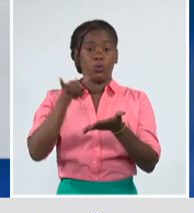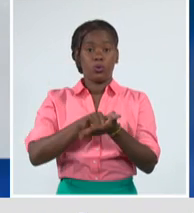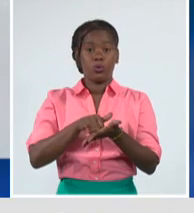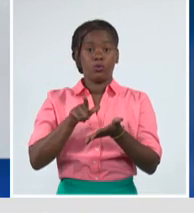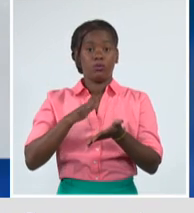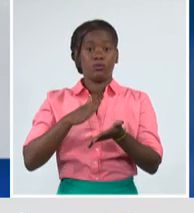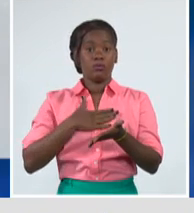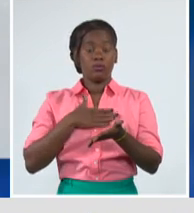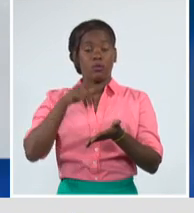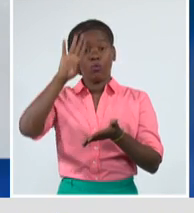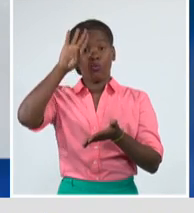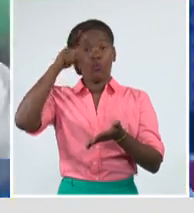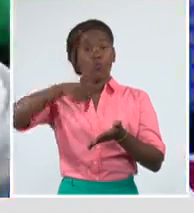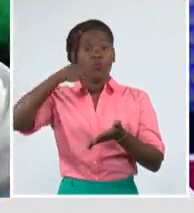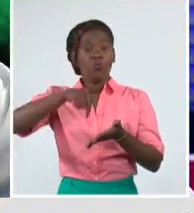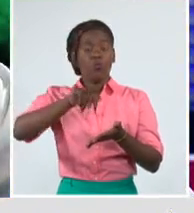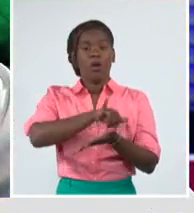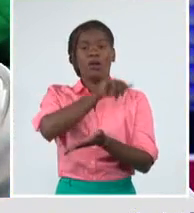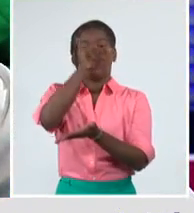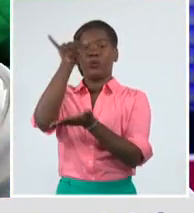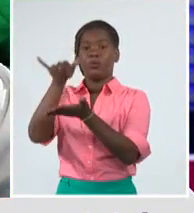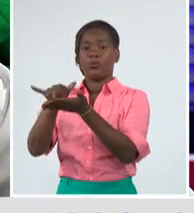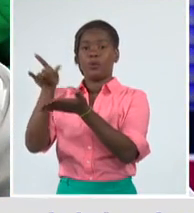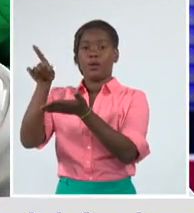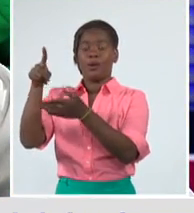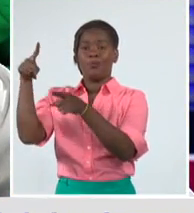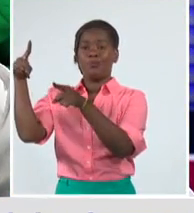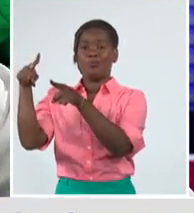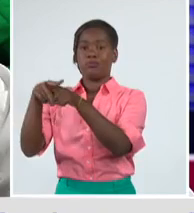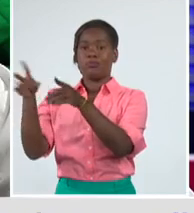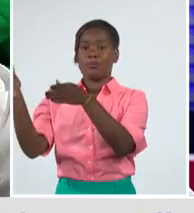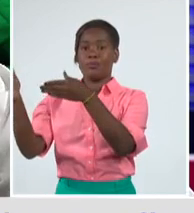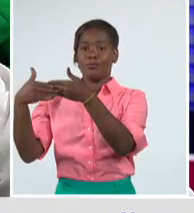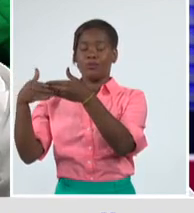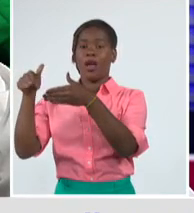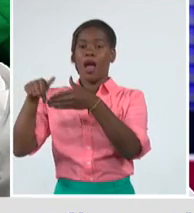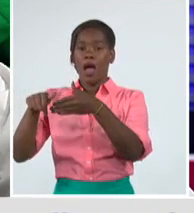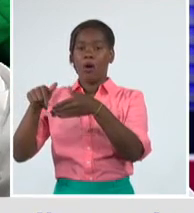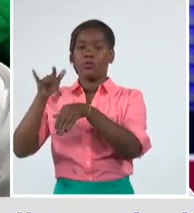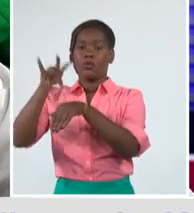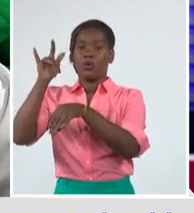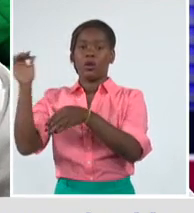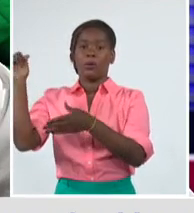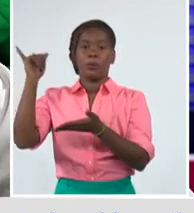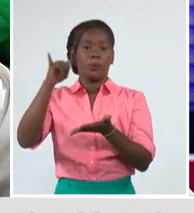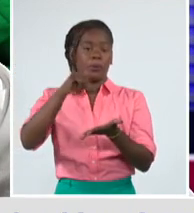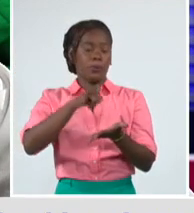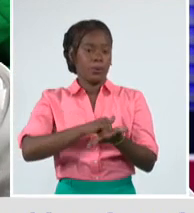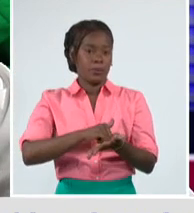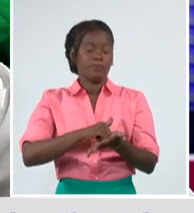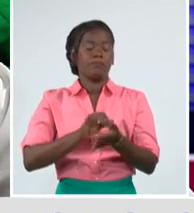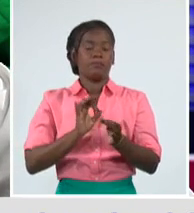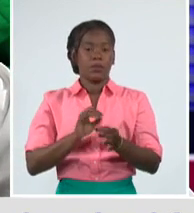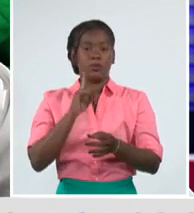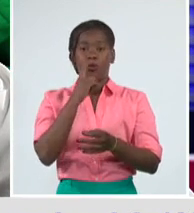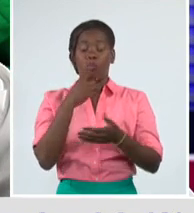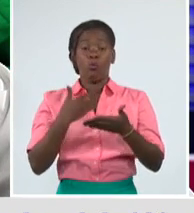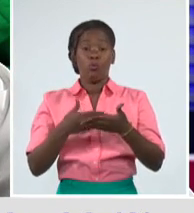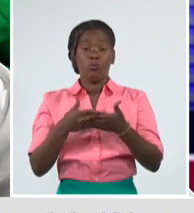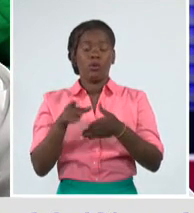viajeros cubanos que arribaron recientemente procedentes de esos países. No obstante, se diagnostican